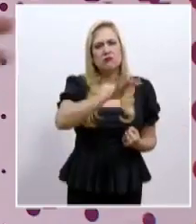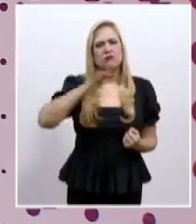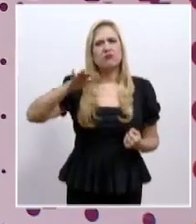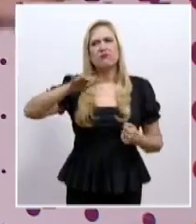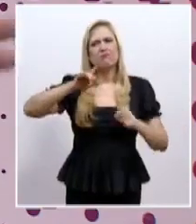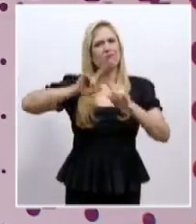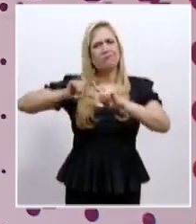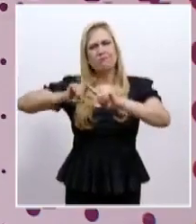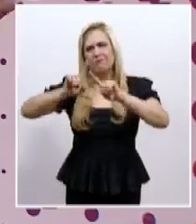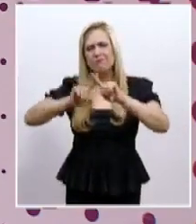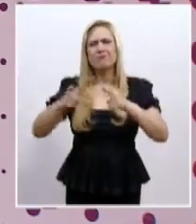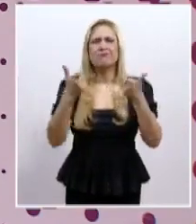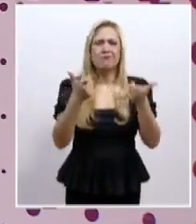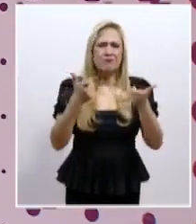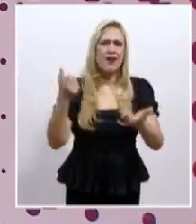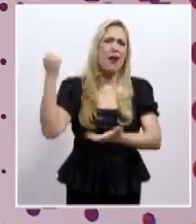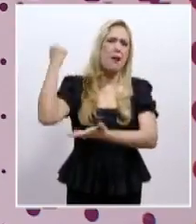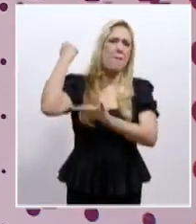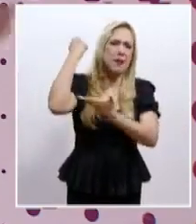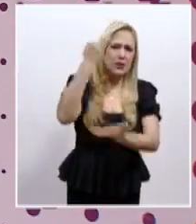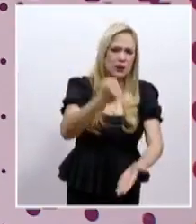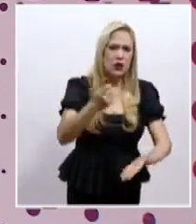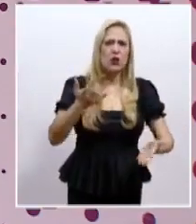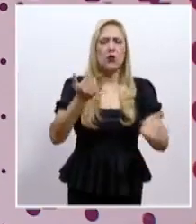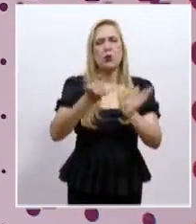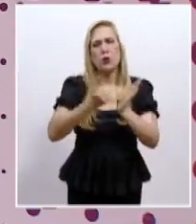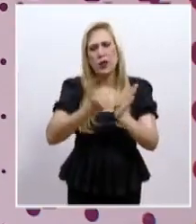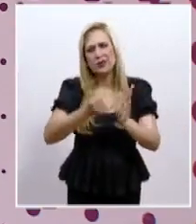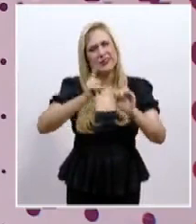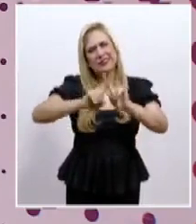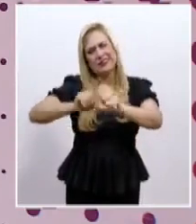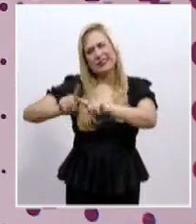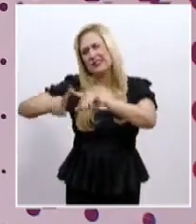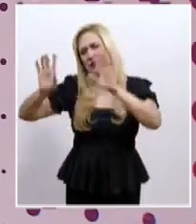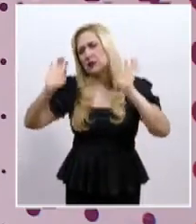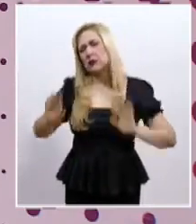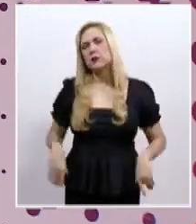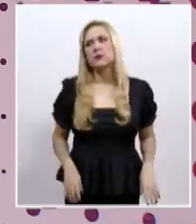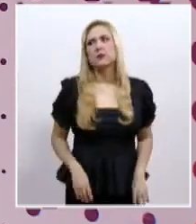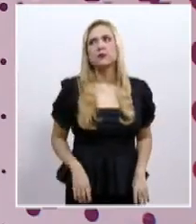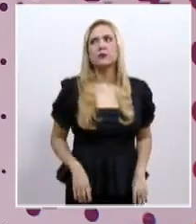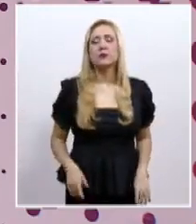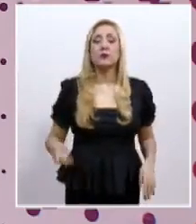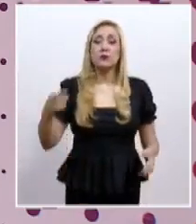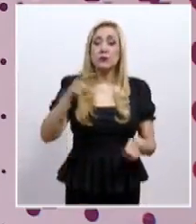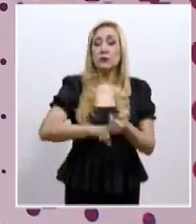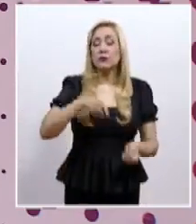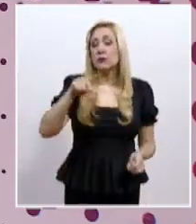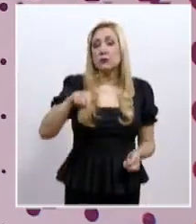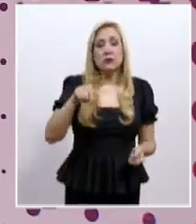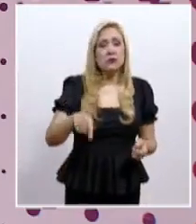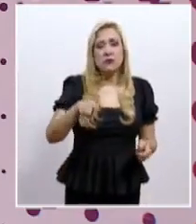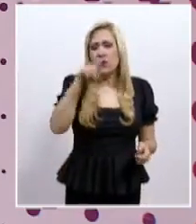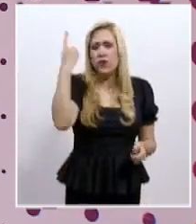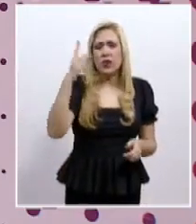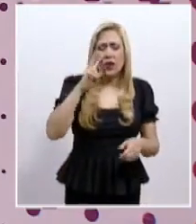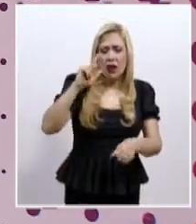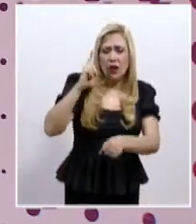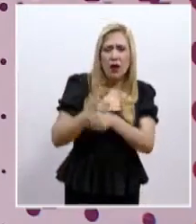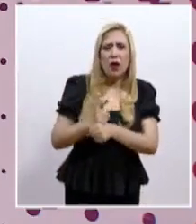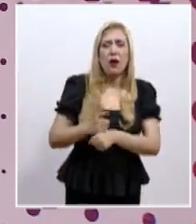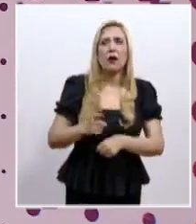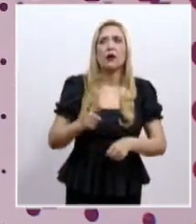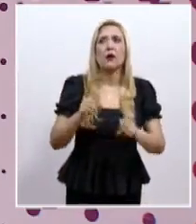muchas materias, comerciales, inversión, impuestos, etcétera, son una clara señal de que